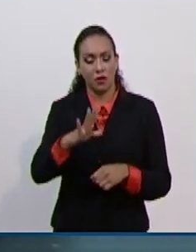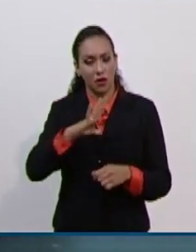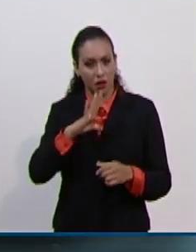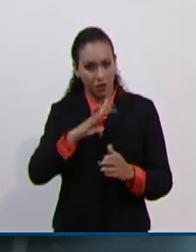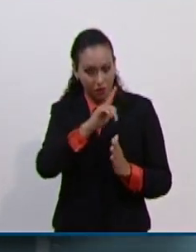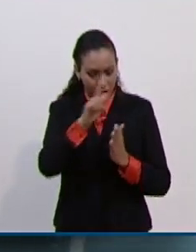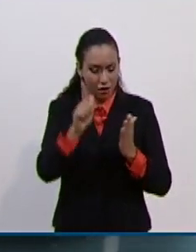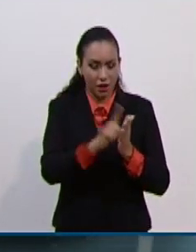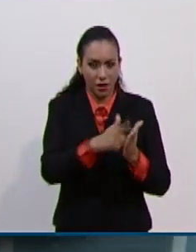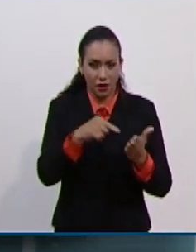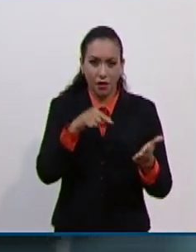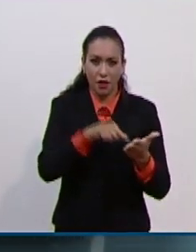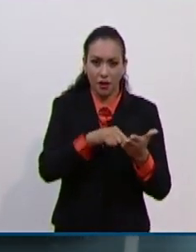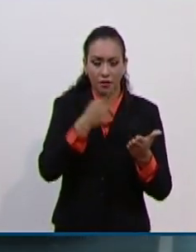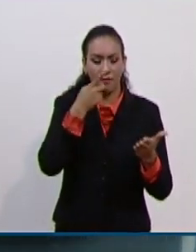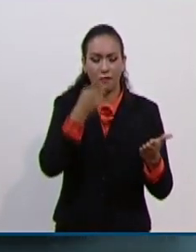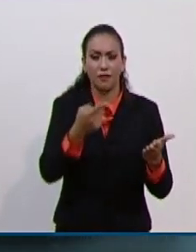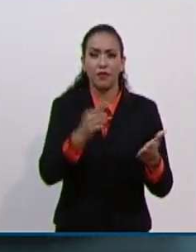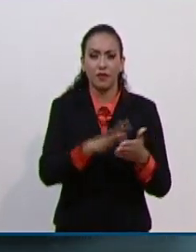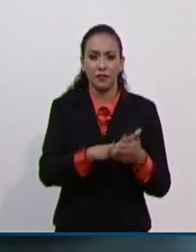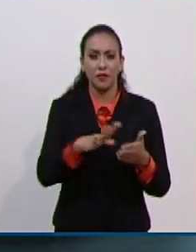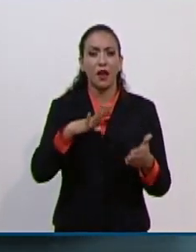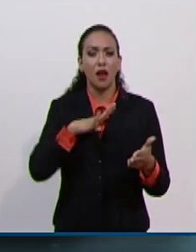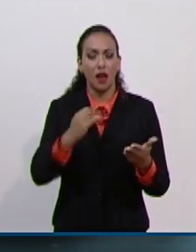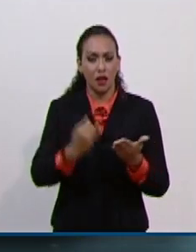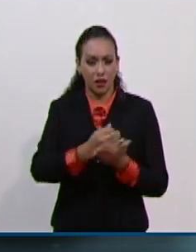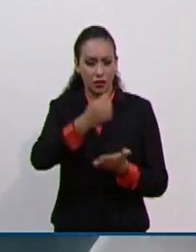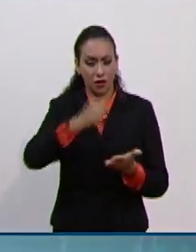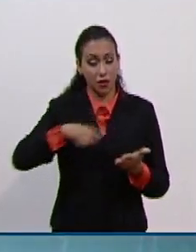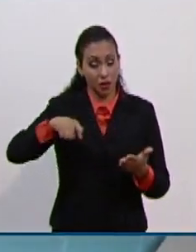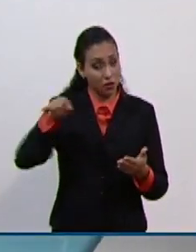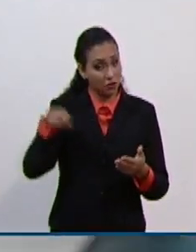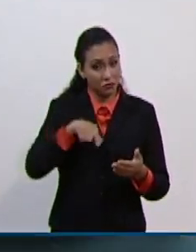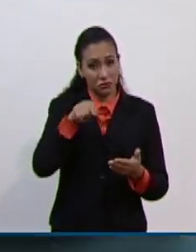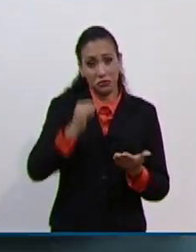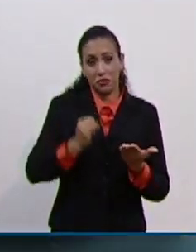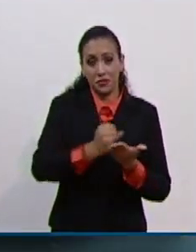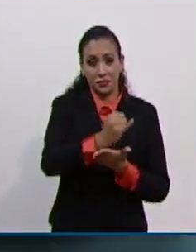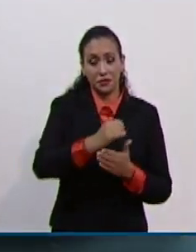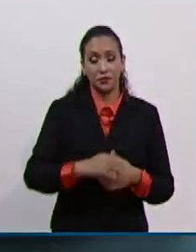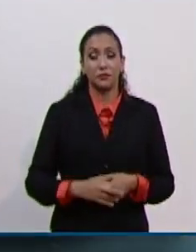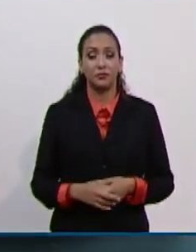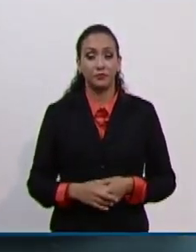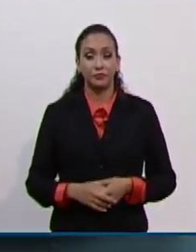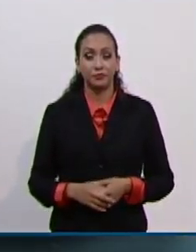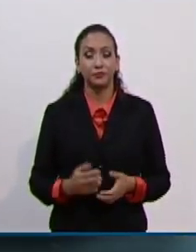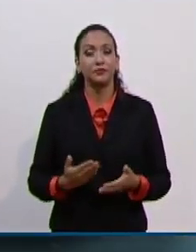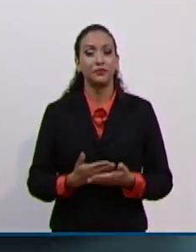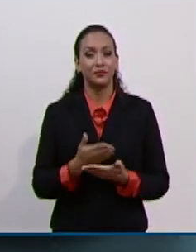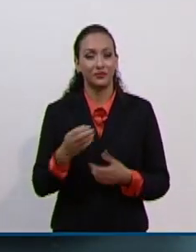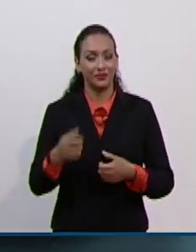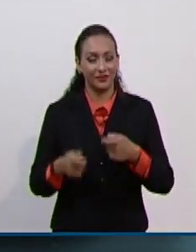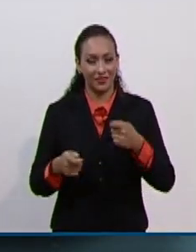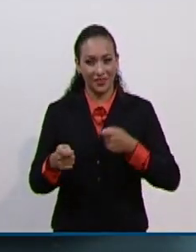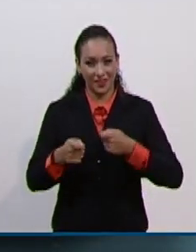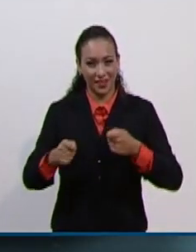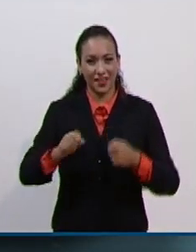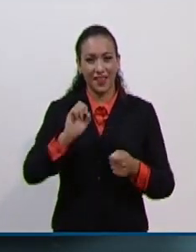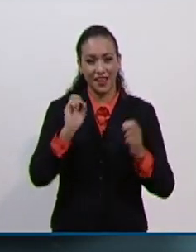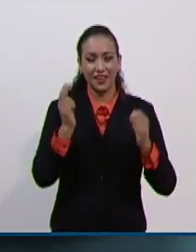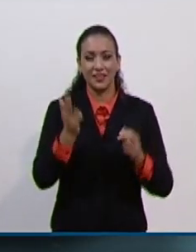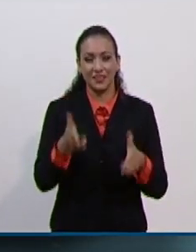materia, tienen la categoría de sentencia ejecutoriada. El Poder Judicial de Chiapas alertó sobre